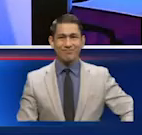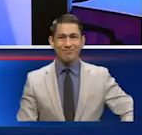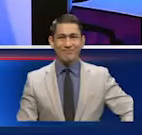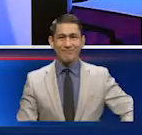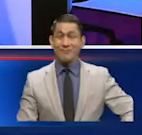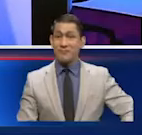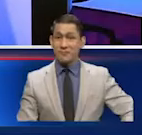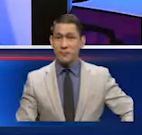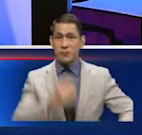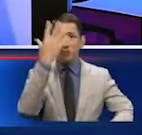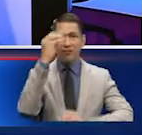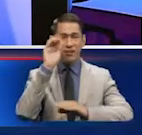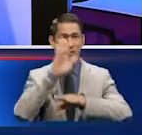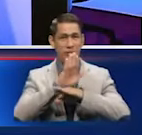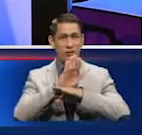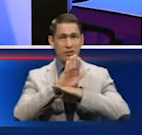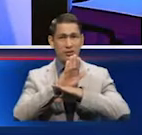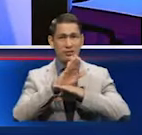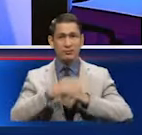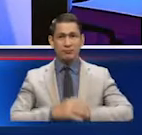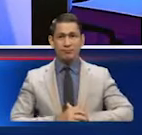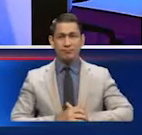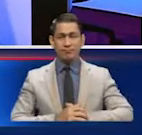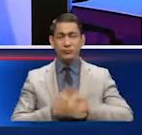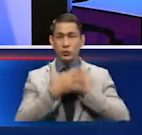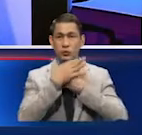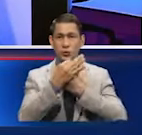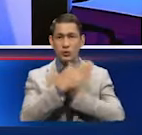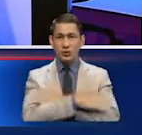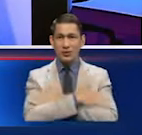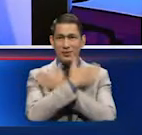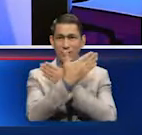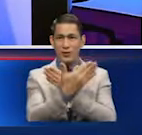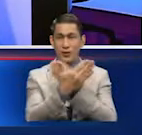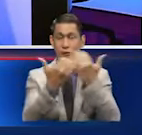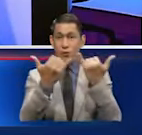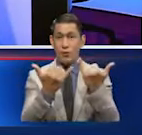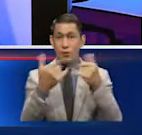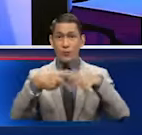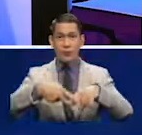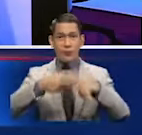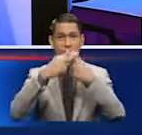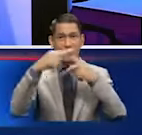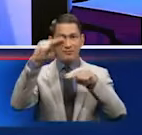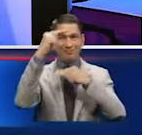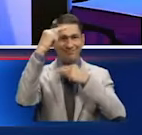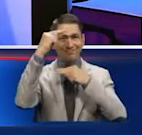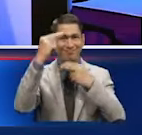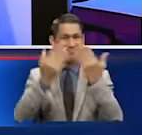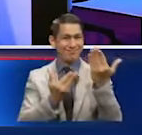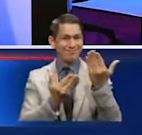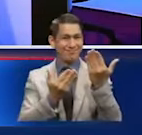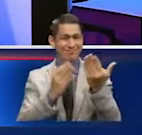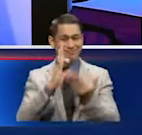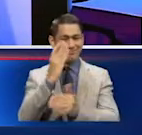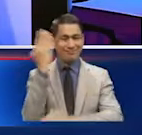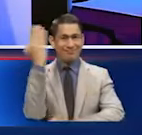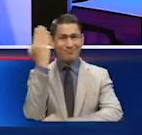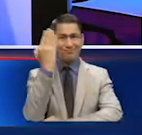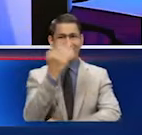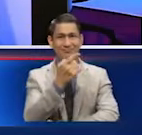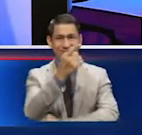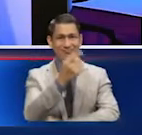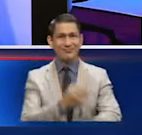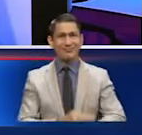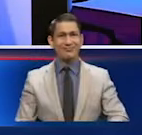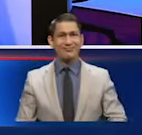Hola, ¿qué tal? Muy buenas tardes, amigos televidentes. Qué gusto saludarlos. Estamos iniciando la segunda emisión de El Noticiero de TC Televisión. Saskia,